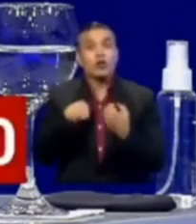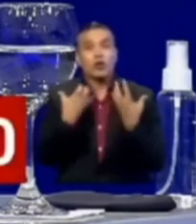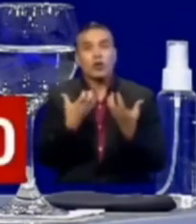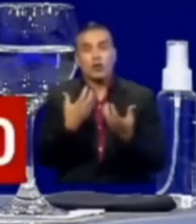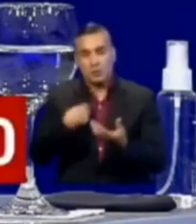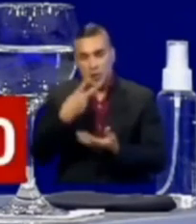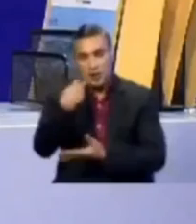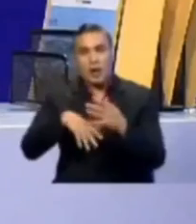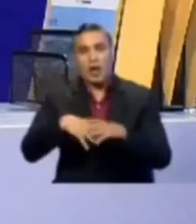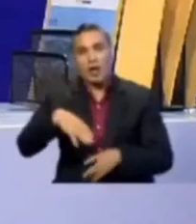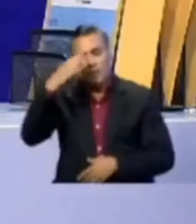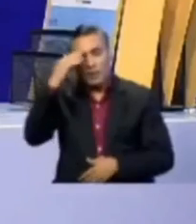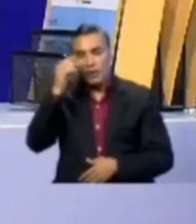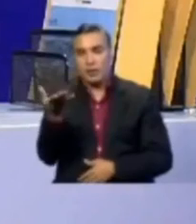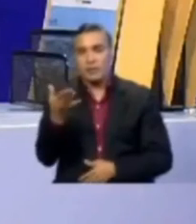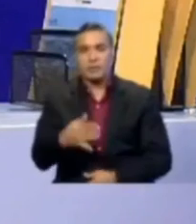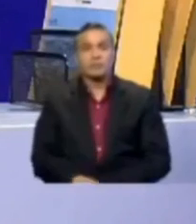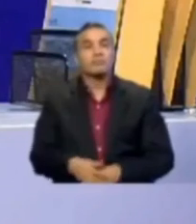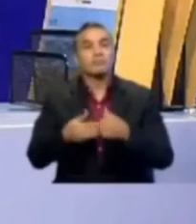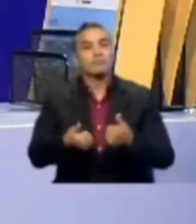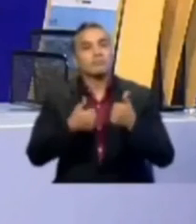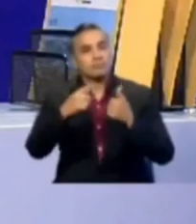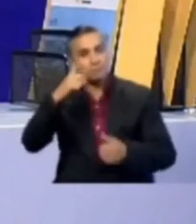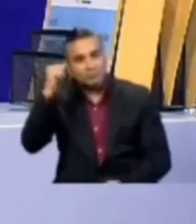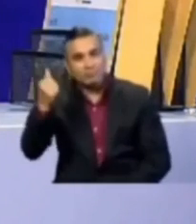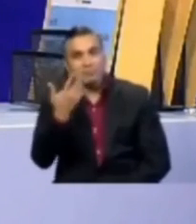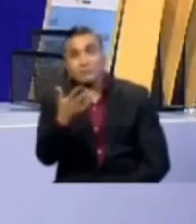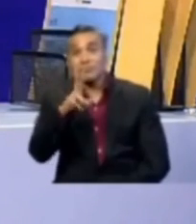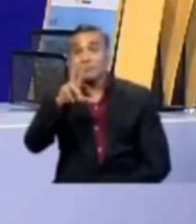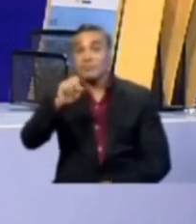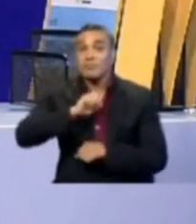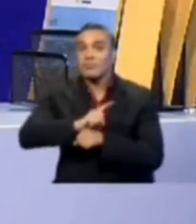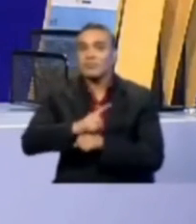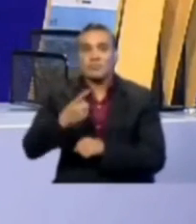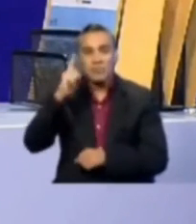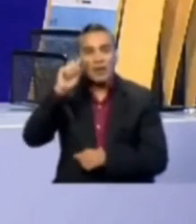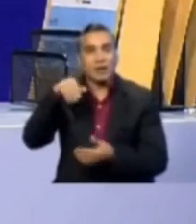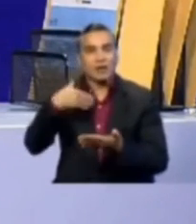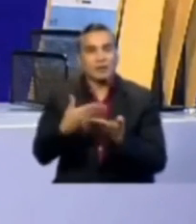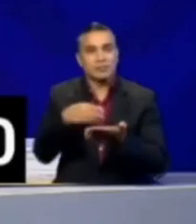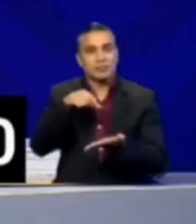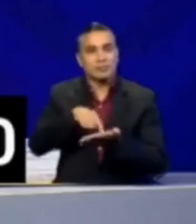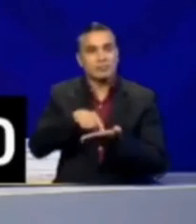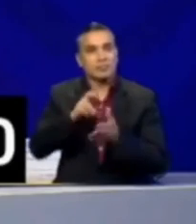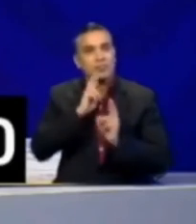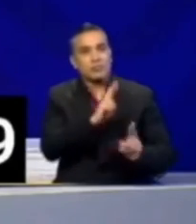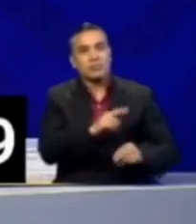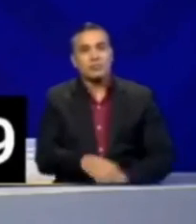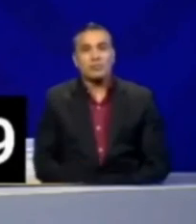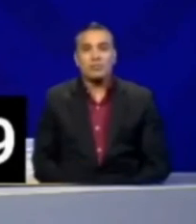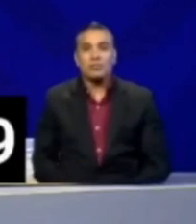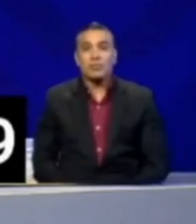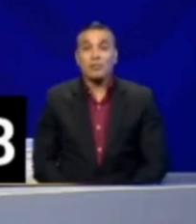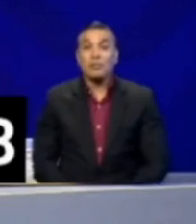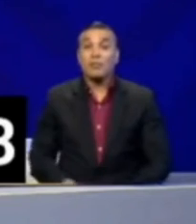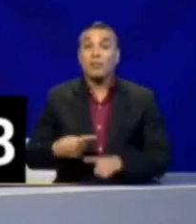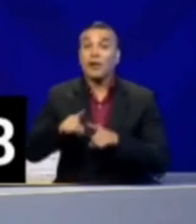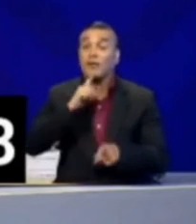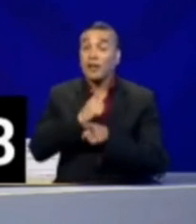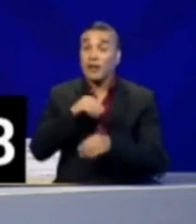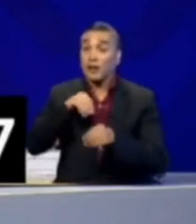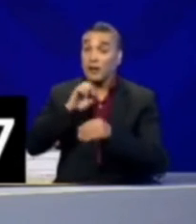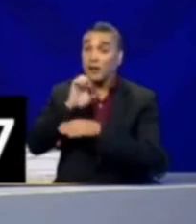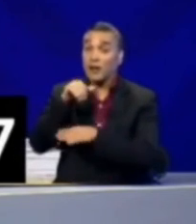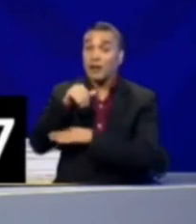hijos aprendan a aprender. Candidato Lazo, inician sus 30 segundos para interpelar. La realidad del Ecuador